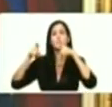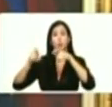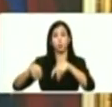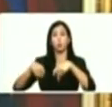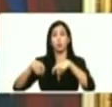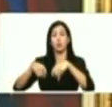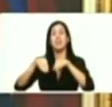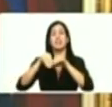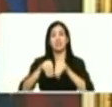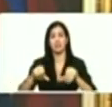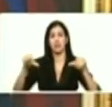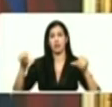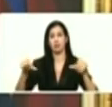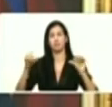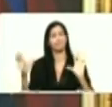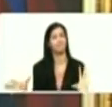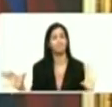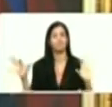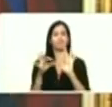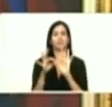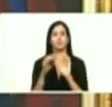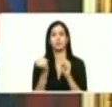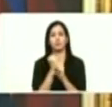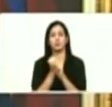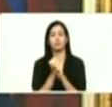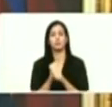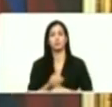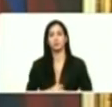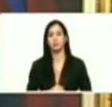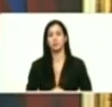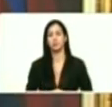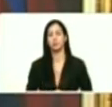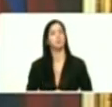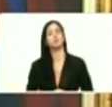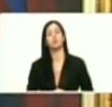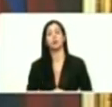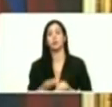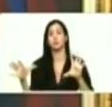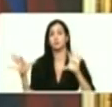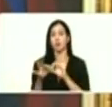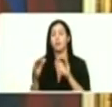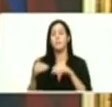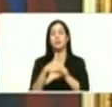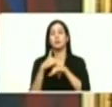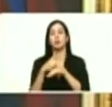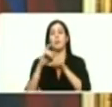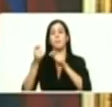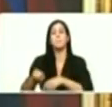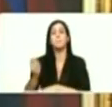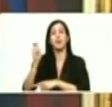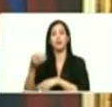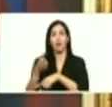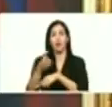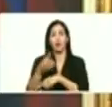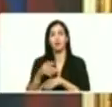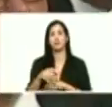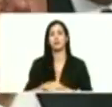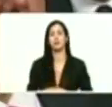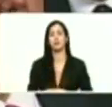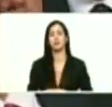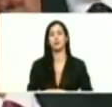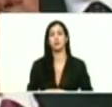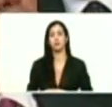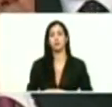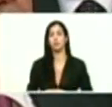y Tierra de producción agrícola y Tierra al Ministerio de Pesca y Agricultura y con